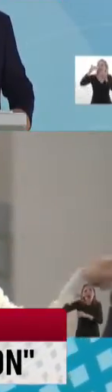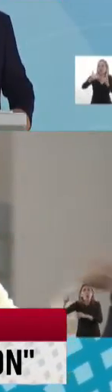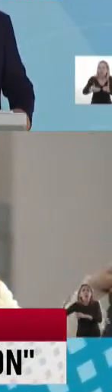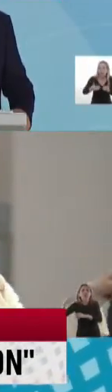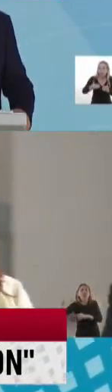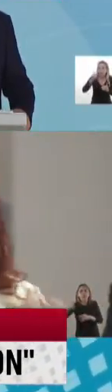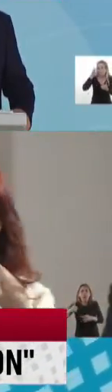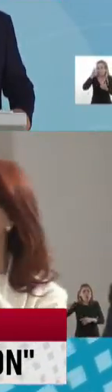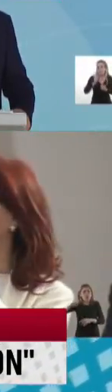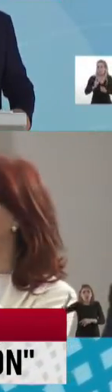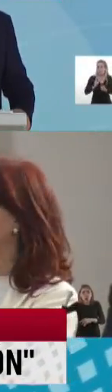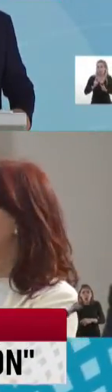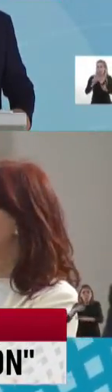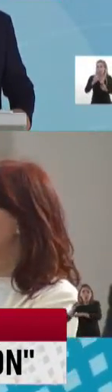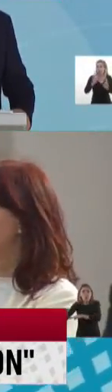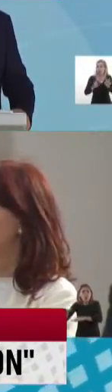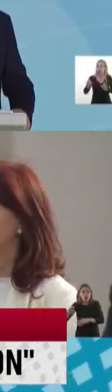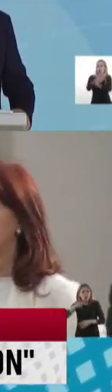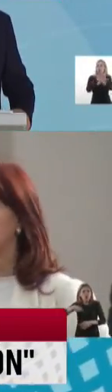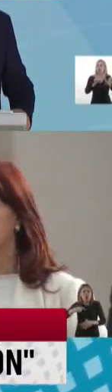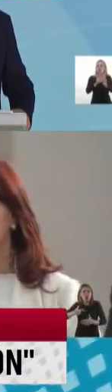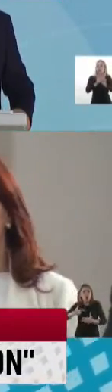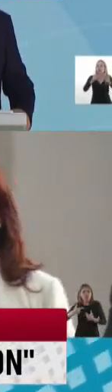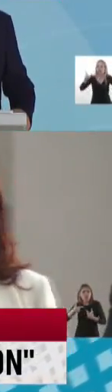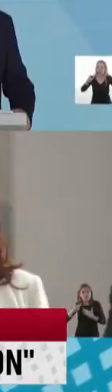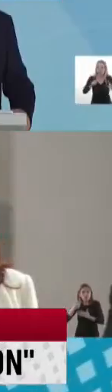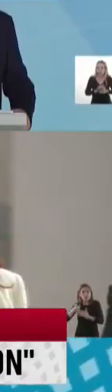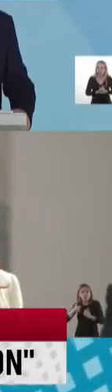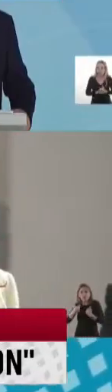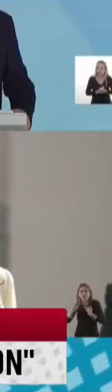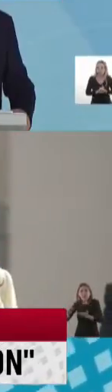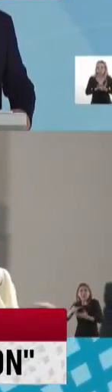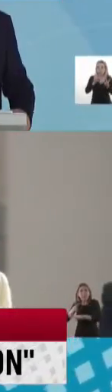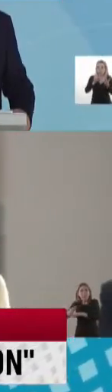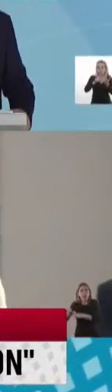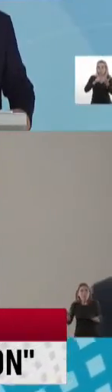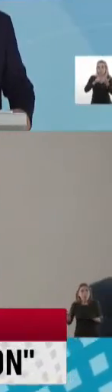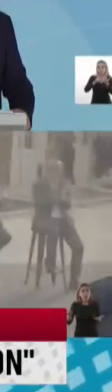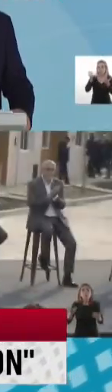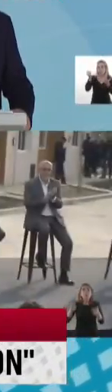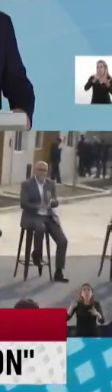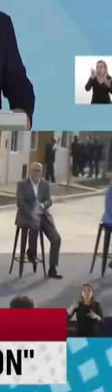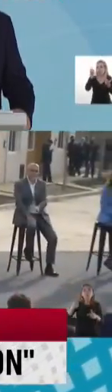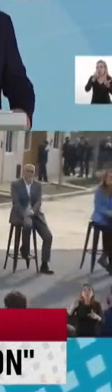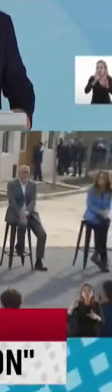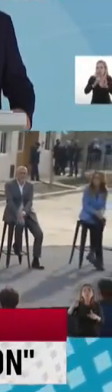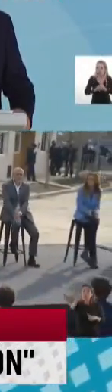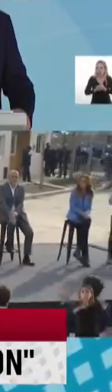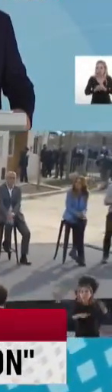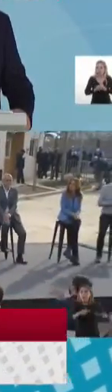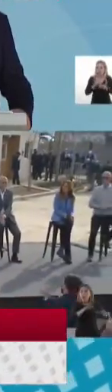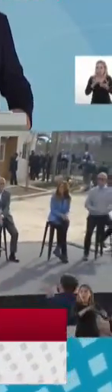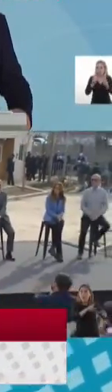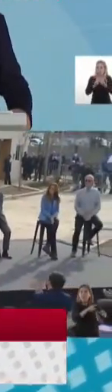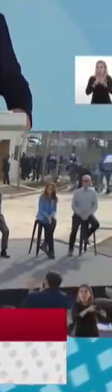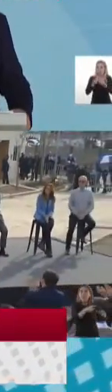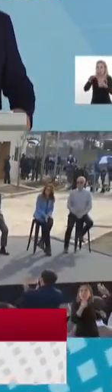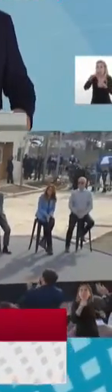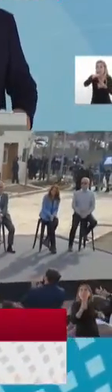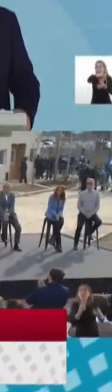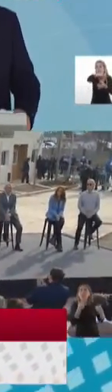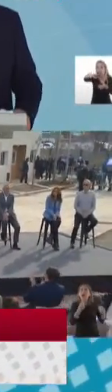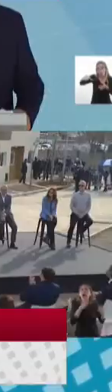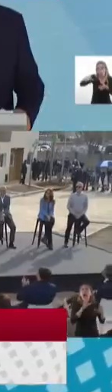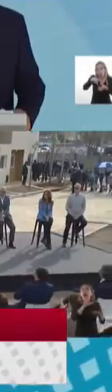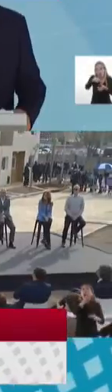tiene nada es una vida de una soledad y una mezquindad absoluta y me parece que es la clave de muchos de estos personajes del gobierno